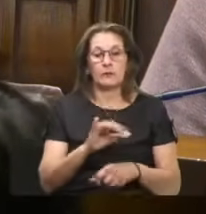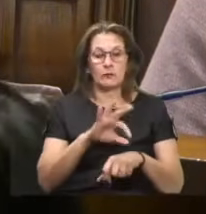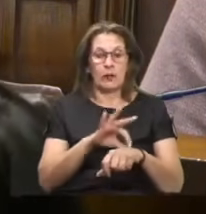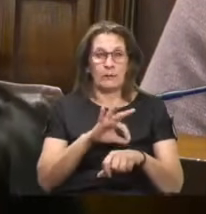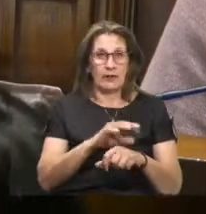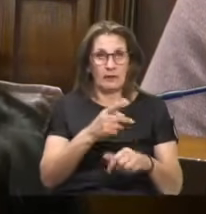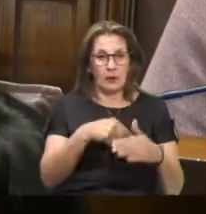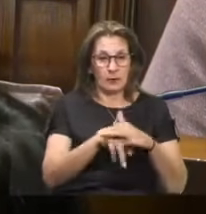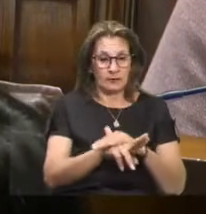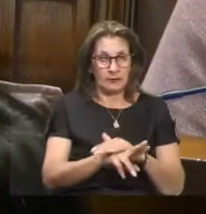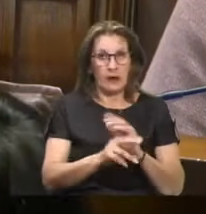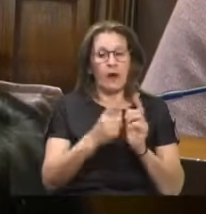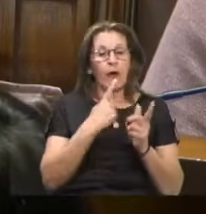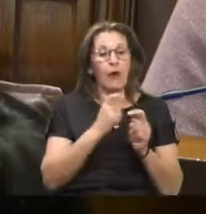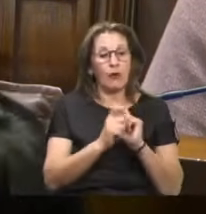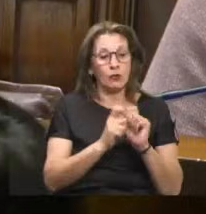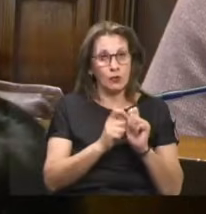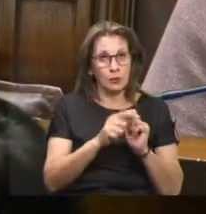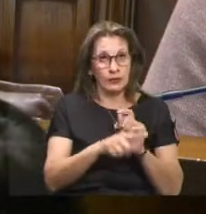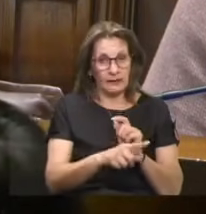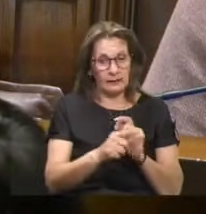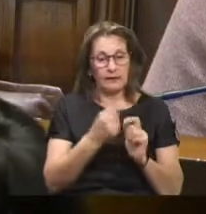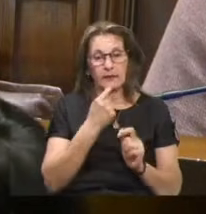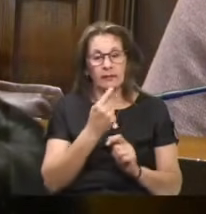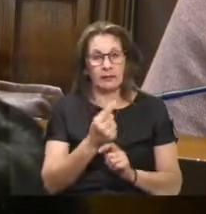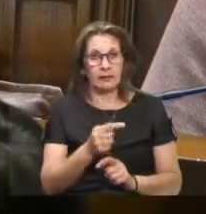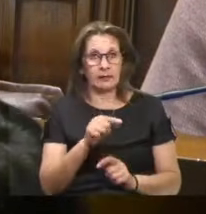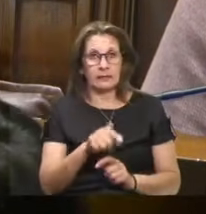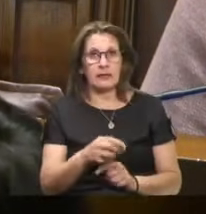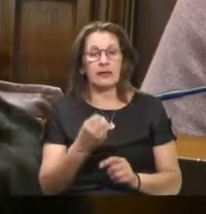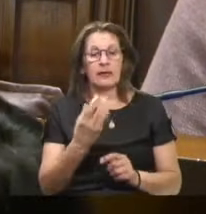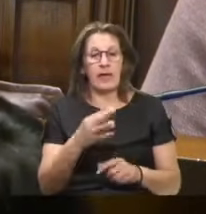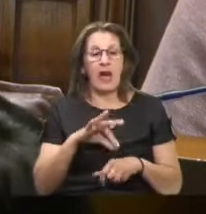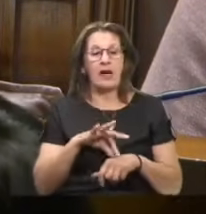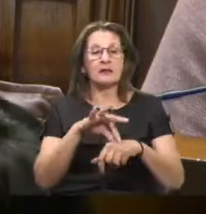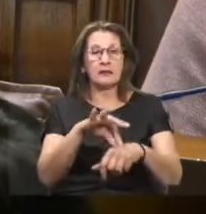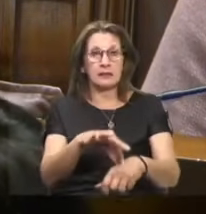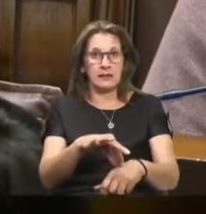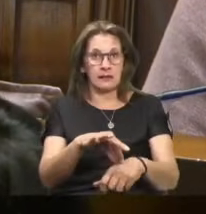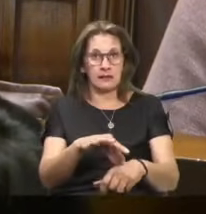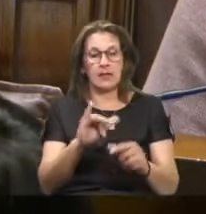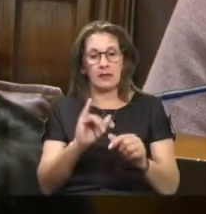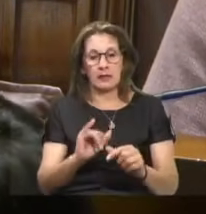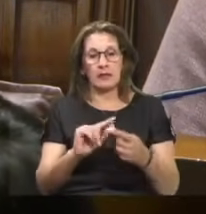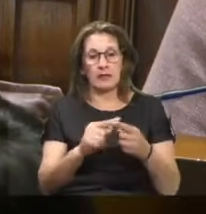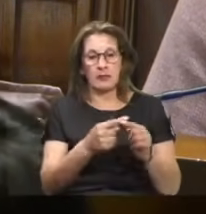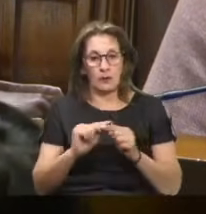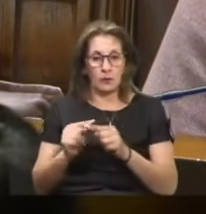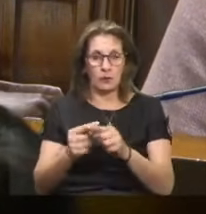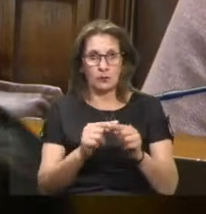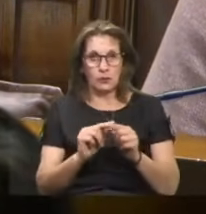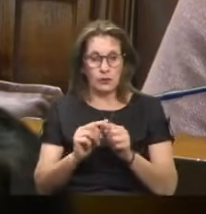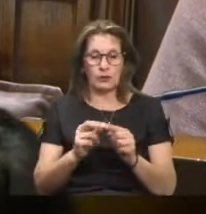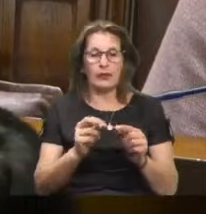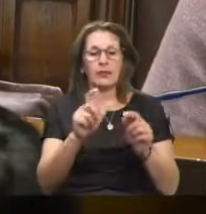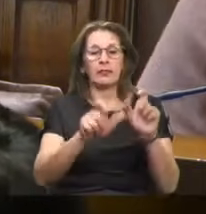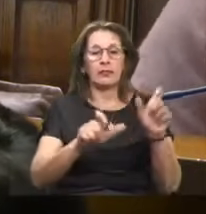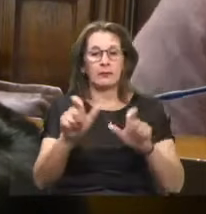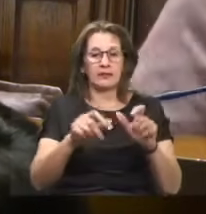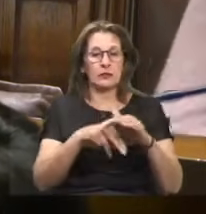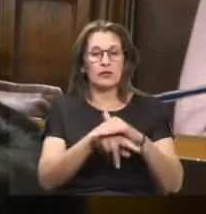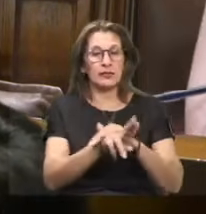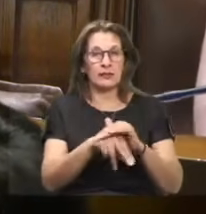internista consultante implica la asistencia y discusión de pacientes